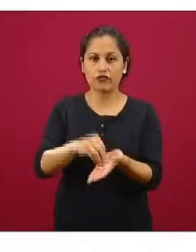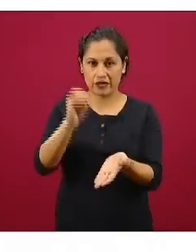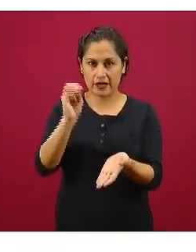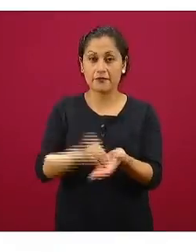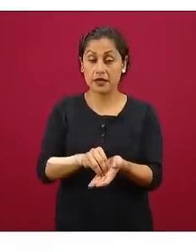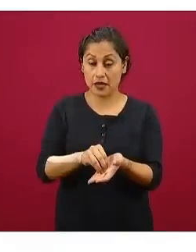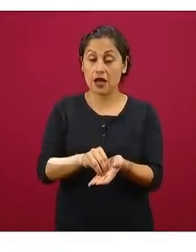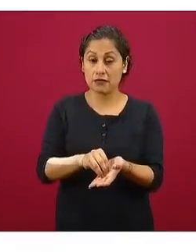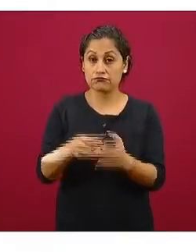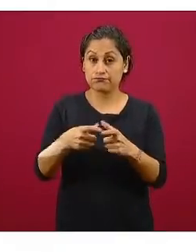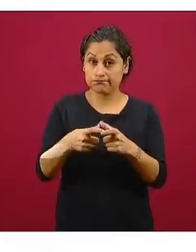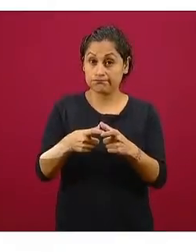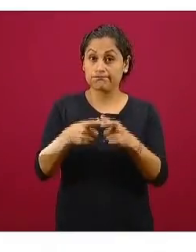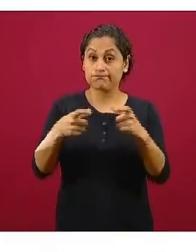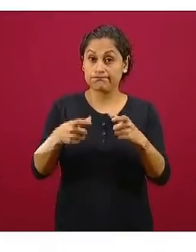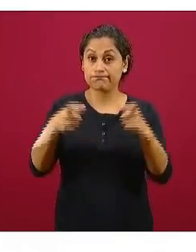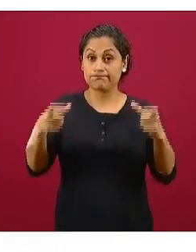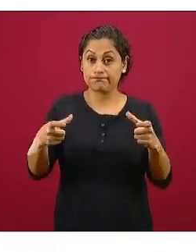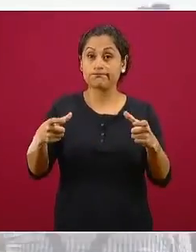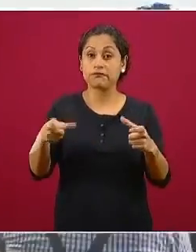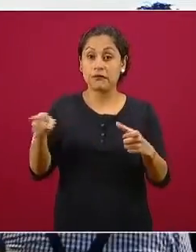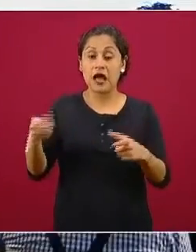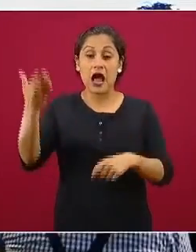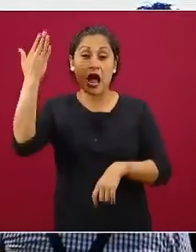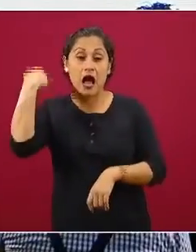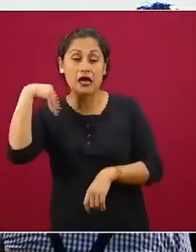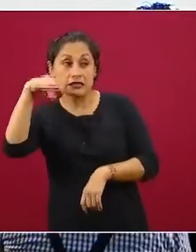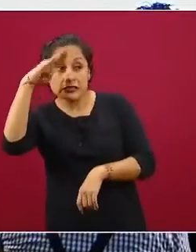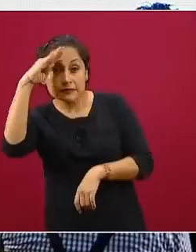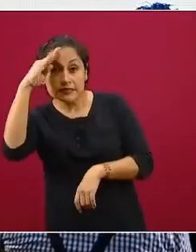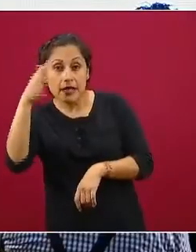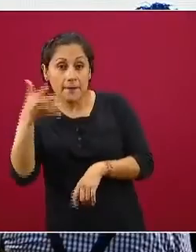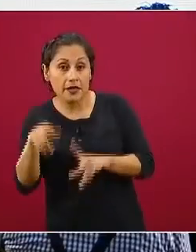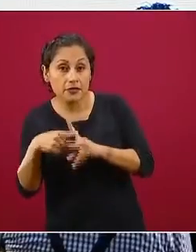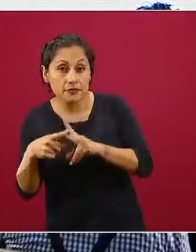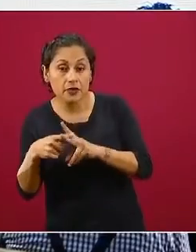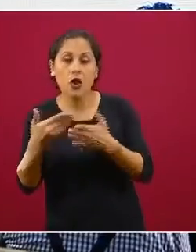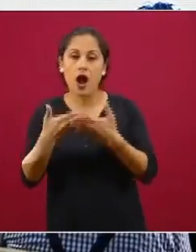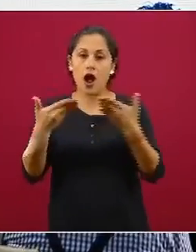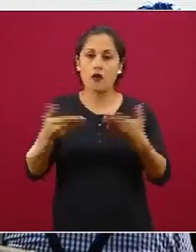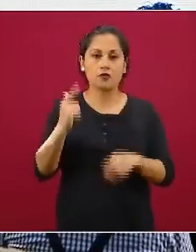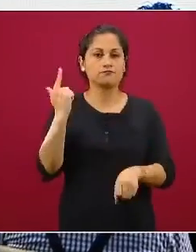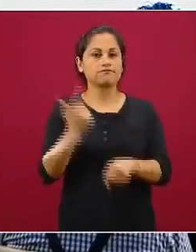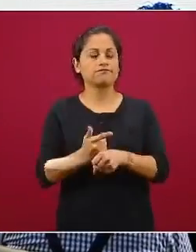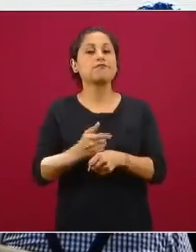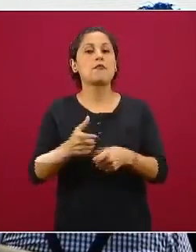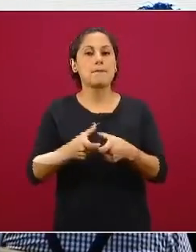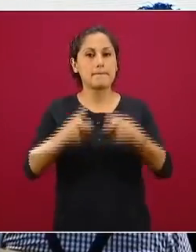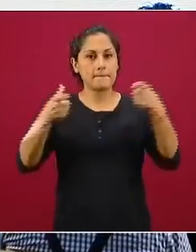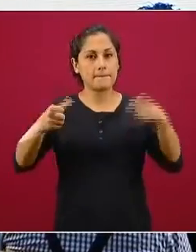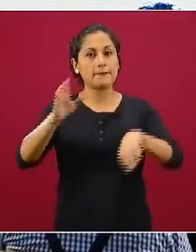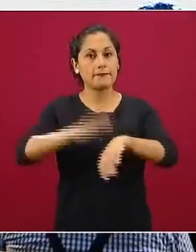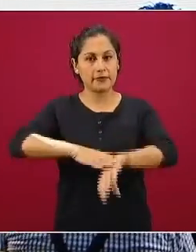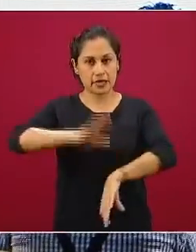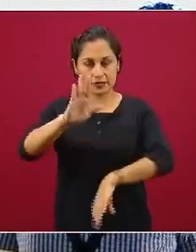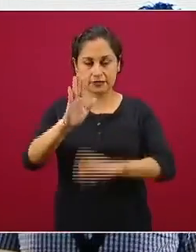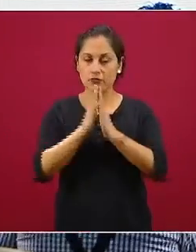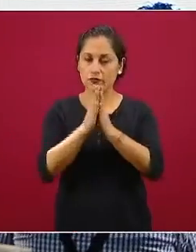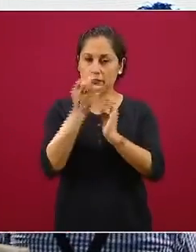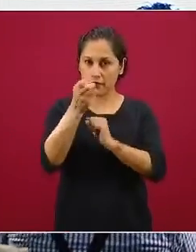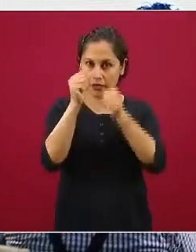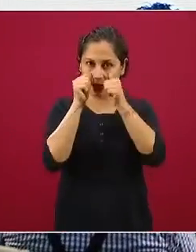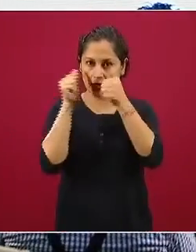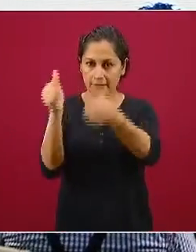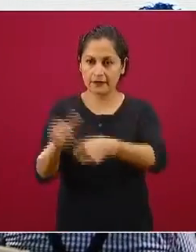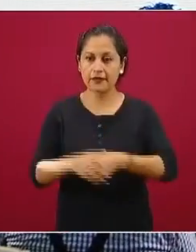lo originalmente predicho. La siguiente, por favor. En esta curva y en la que seguirá,